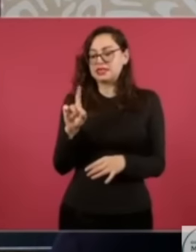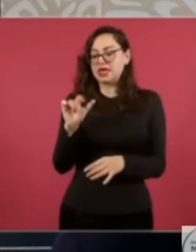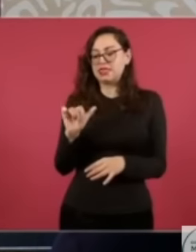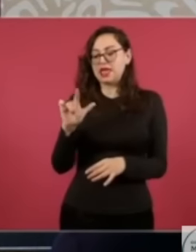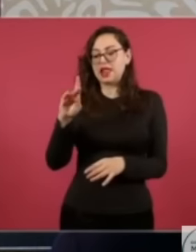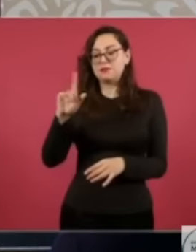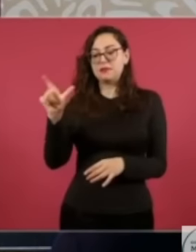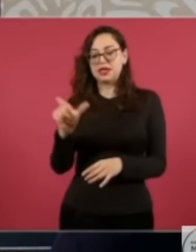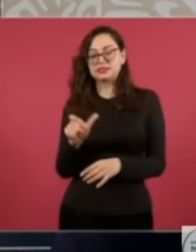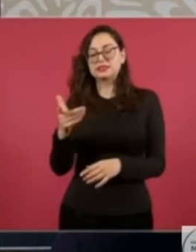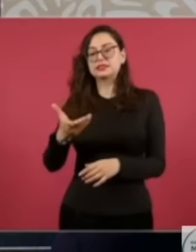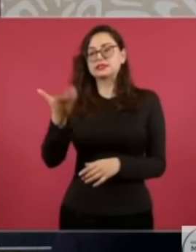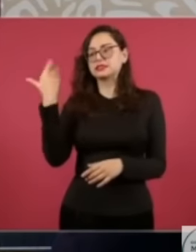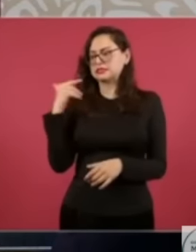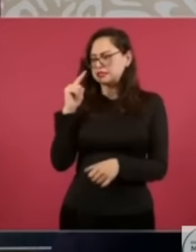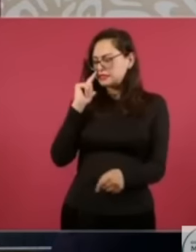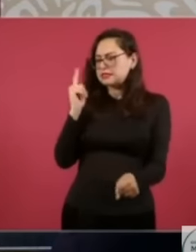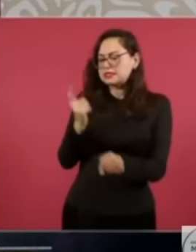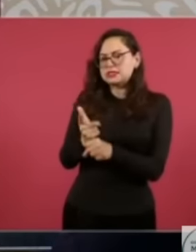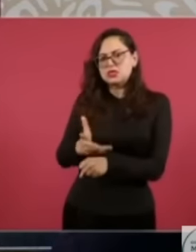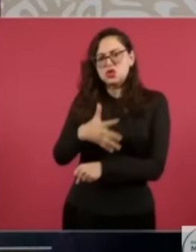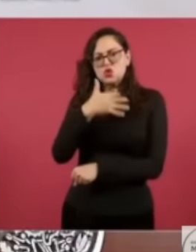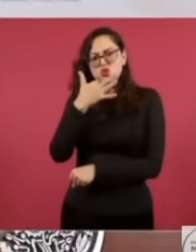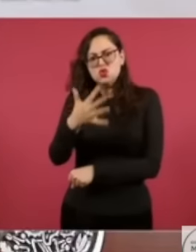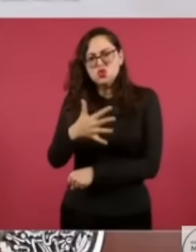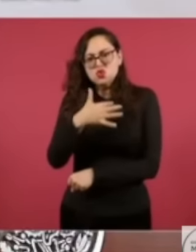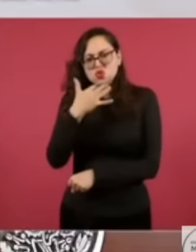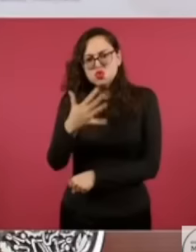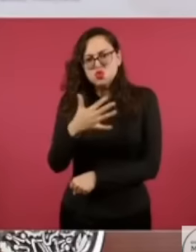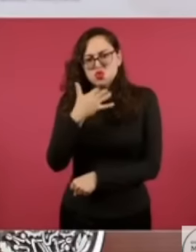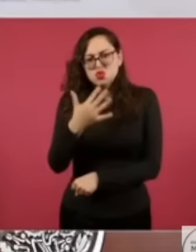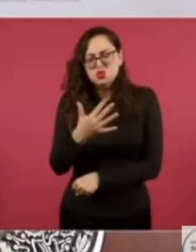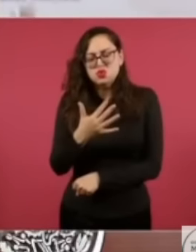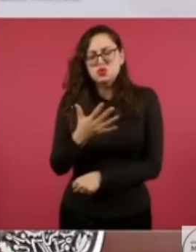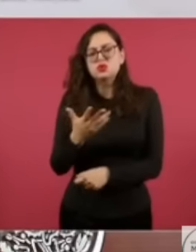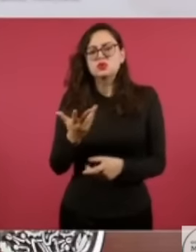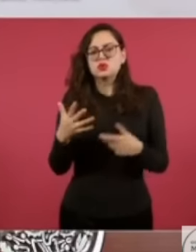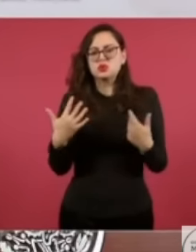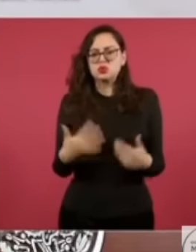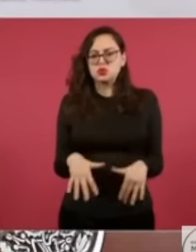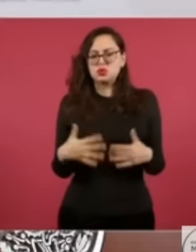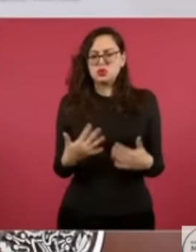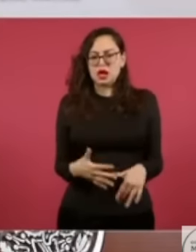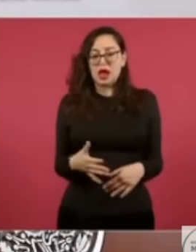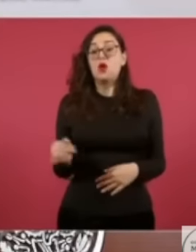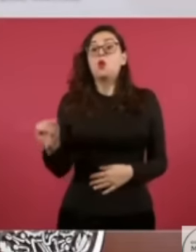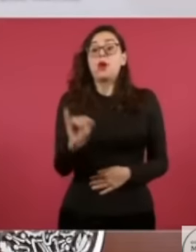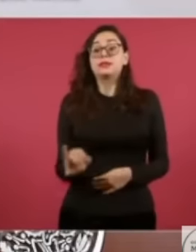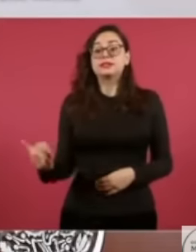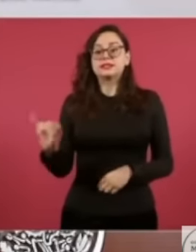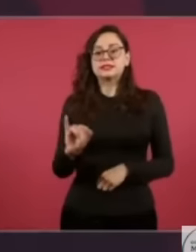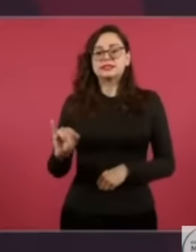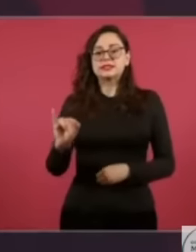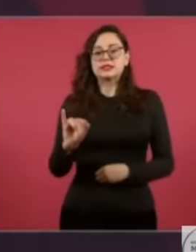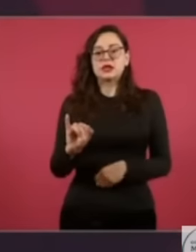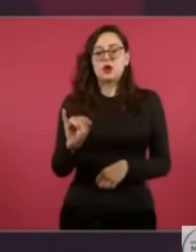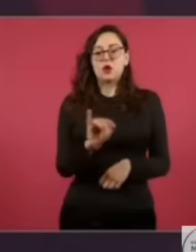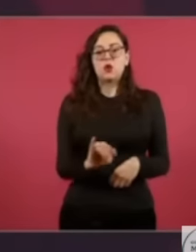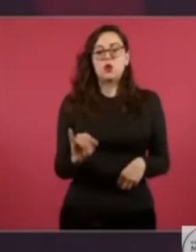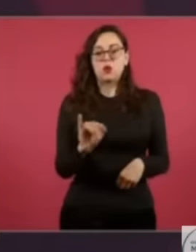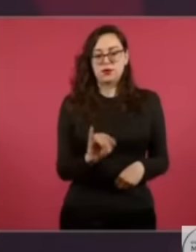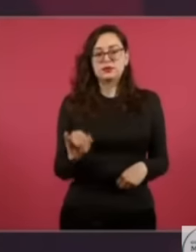bien. Y es el jueves. Y todos los casos